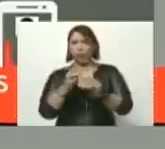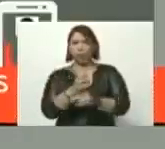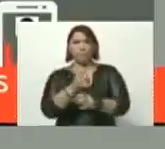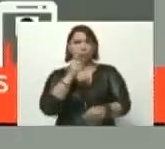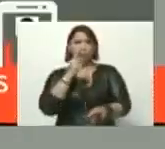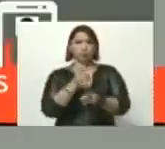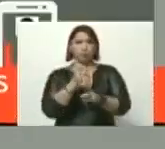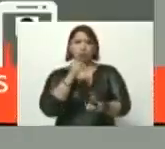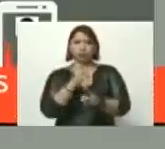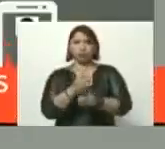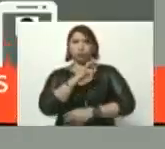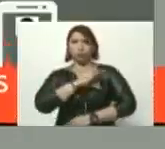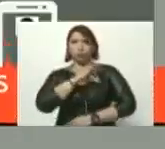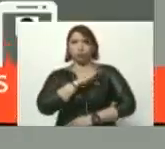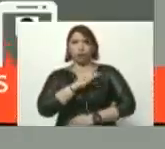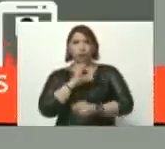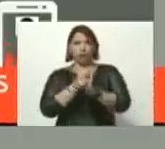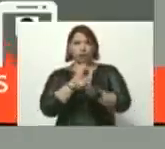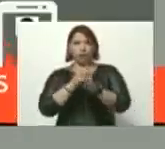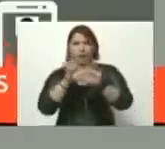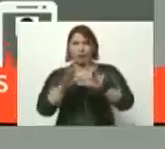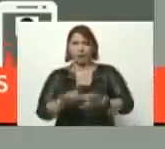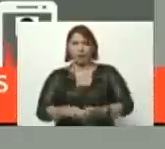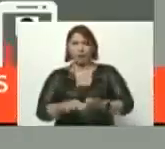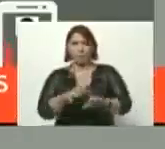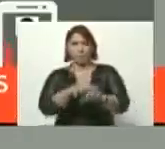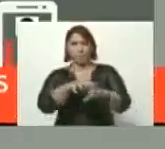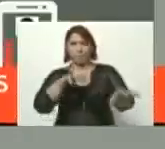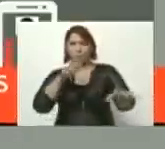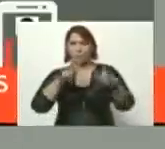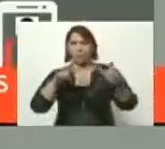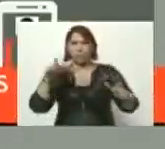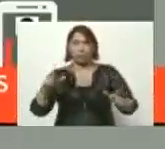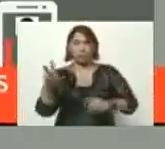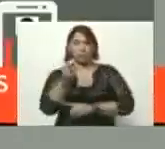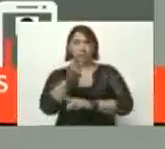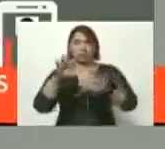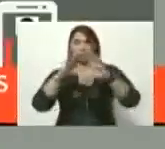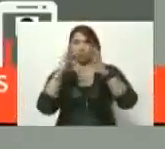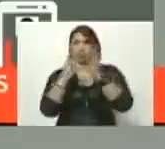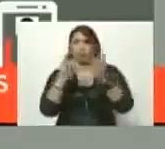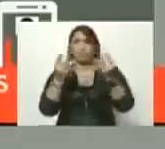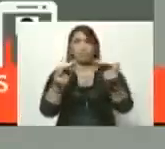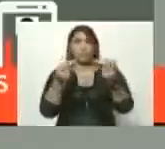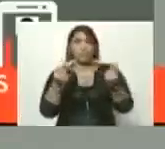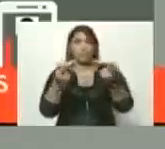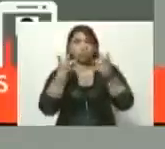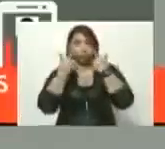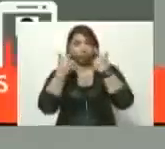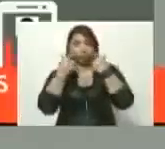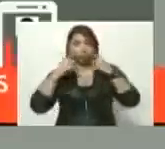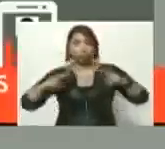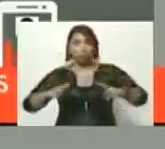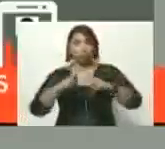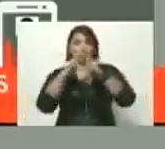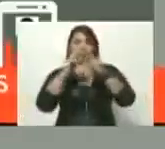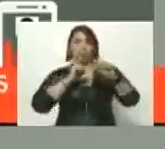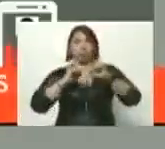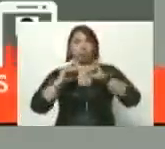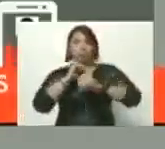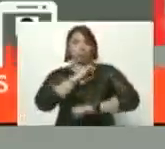sociales. Miles, pero de miles de personas en Venezuela y en el mundo pendientes del encuentro del movimiento Somos